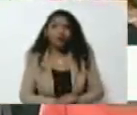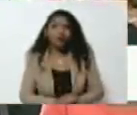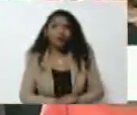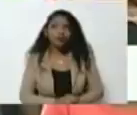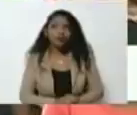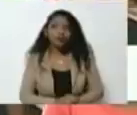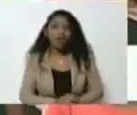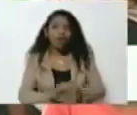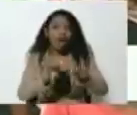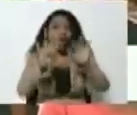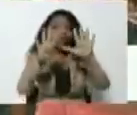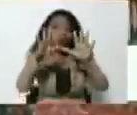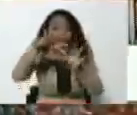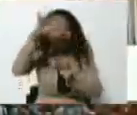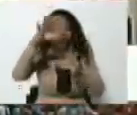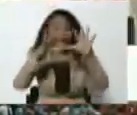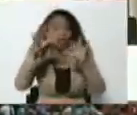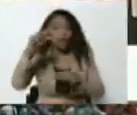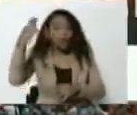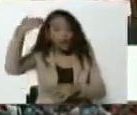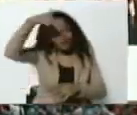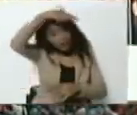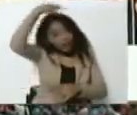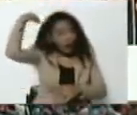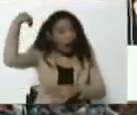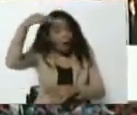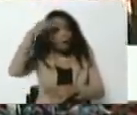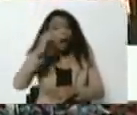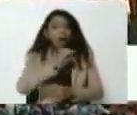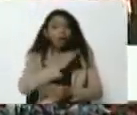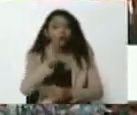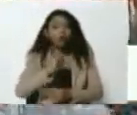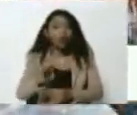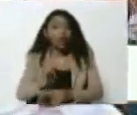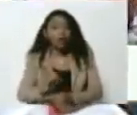La novena estrella de Rafael Urdaneta para el Zulia.